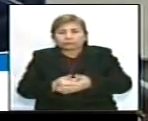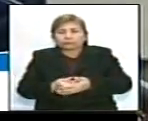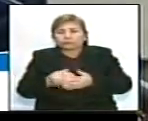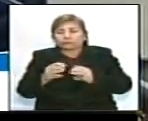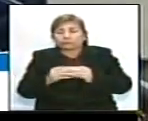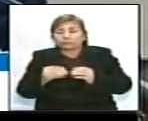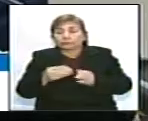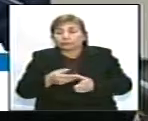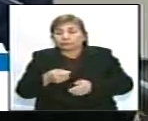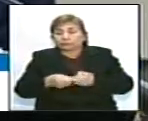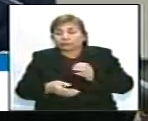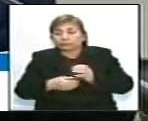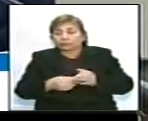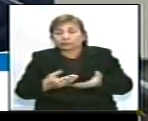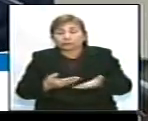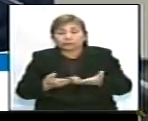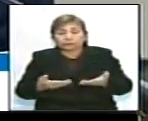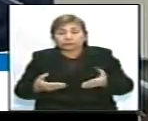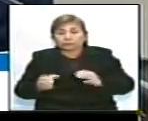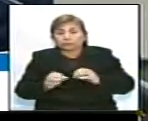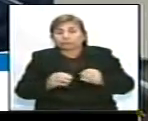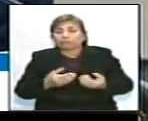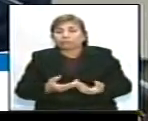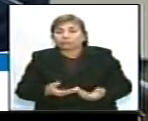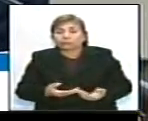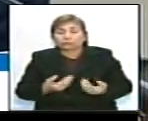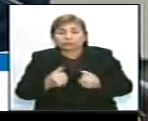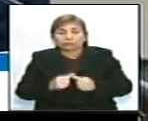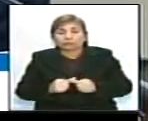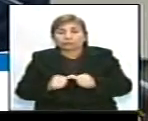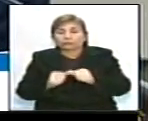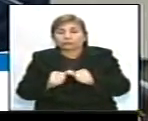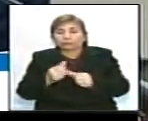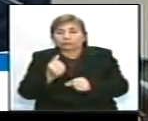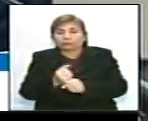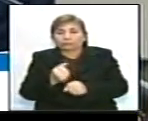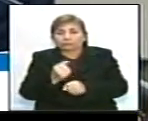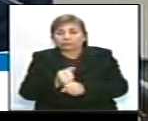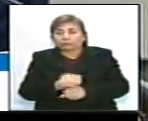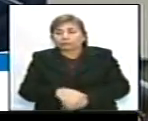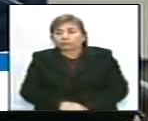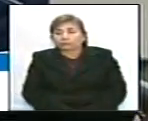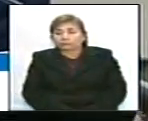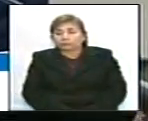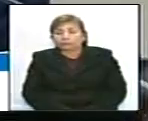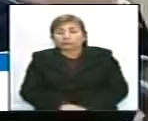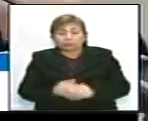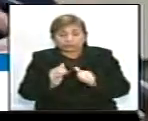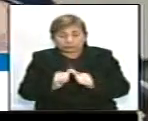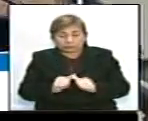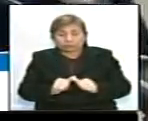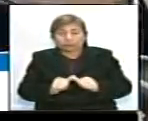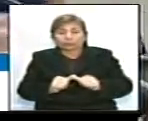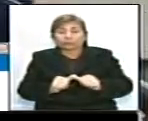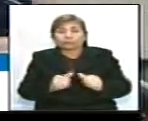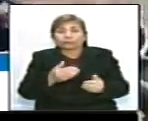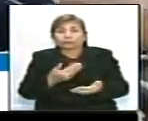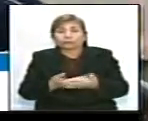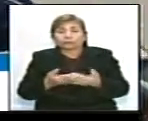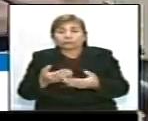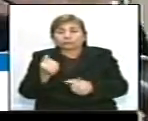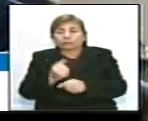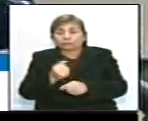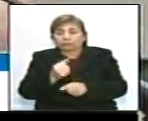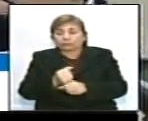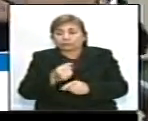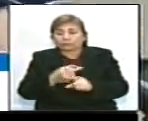Forestal. Las gestiones que han venido después mío han continuado con este trabajo, y ahora se continúa porque es un trabajo que tiene una